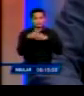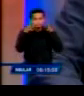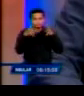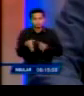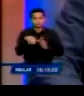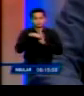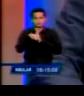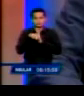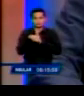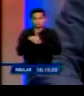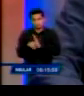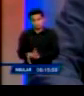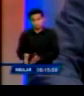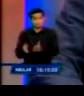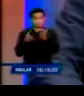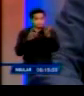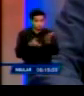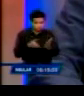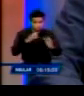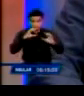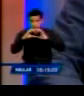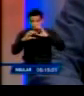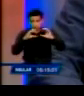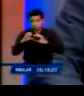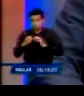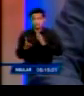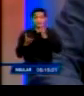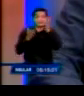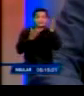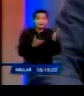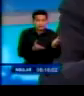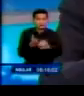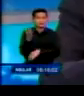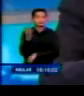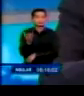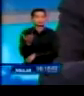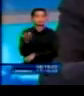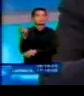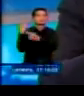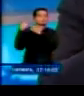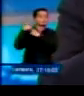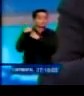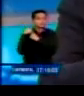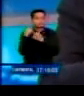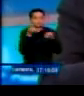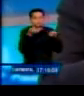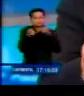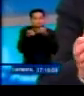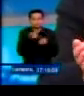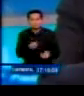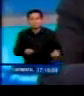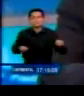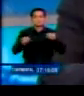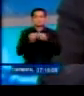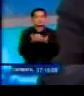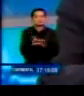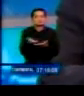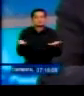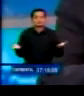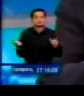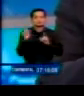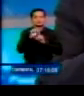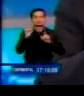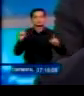Qué mejor conversar con él, que tiene a cargo la responsabilidad de controlar al sistema financiero